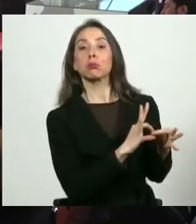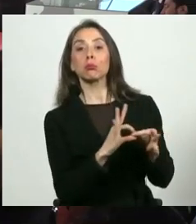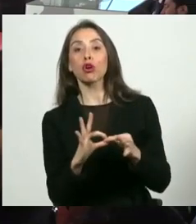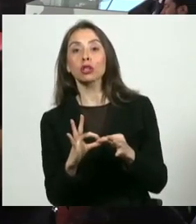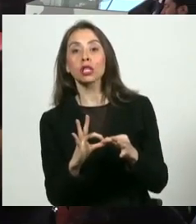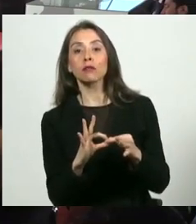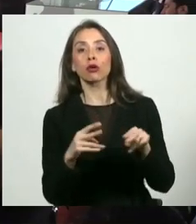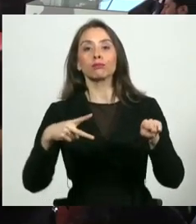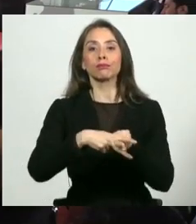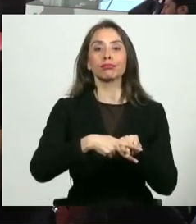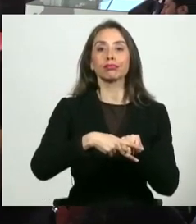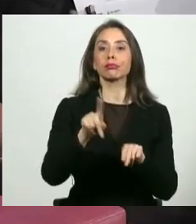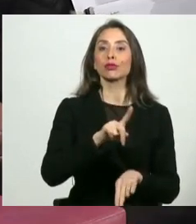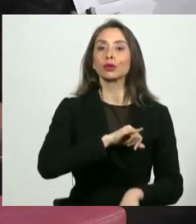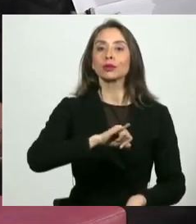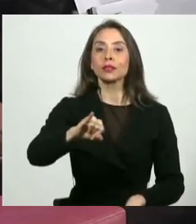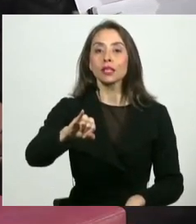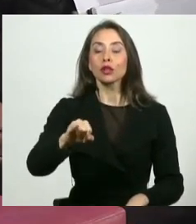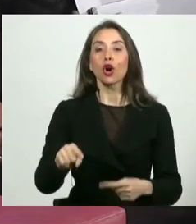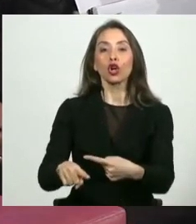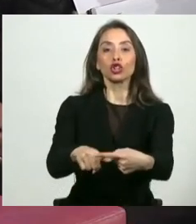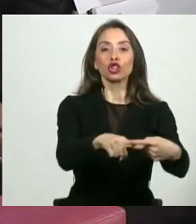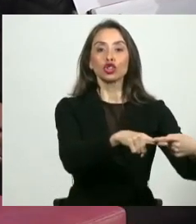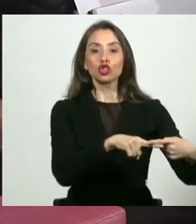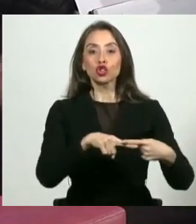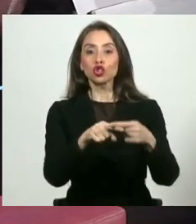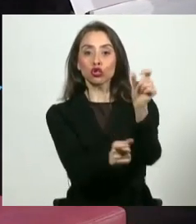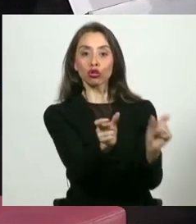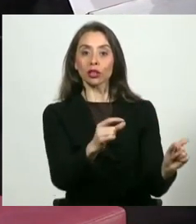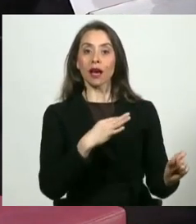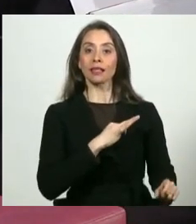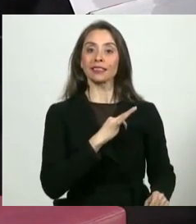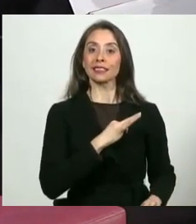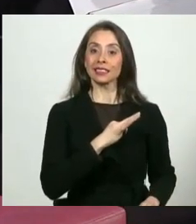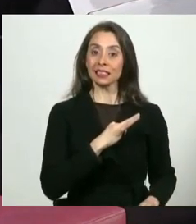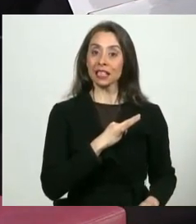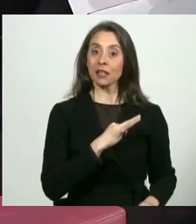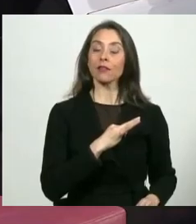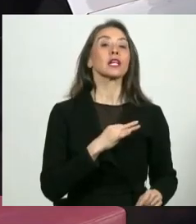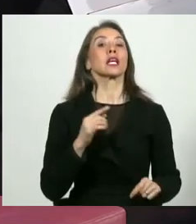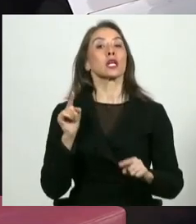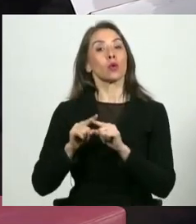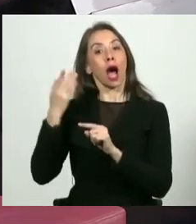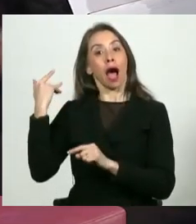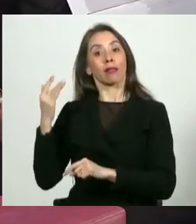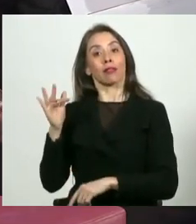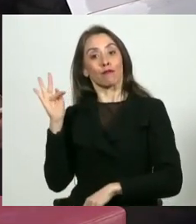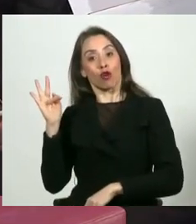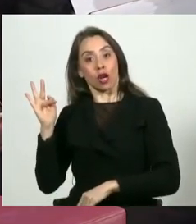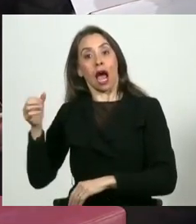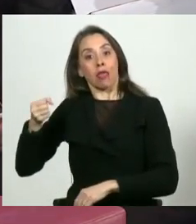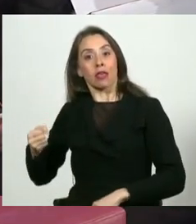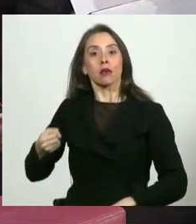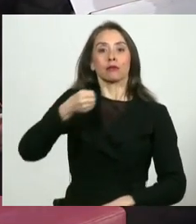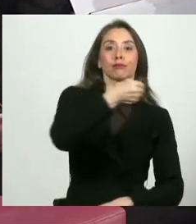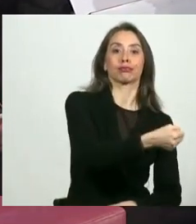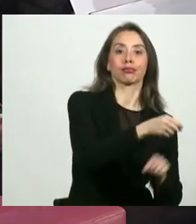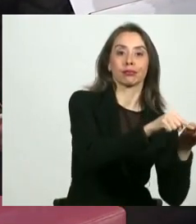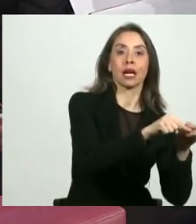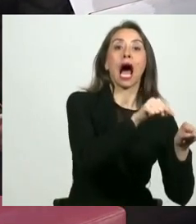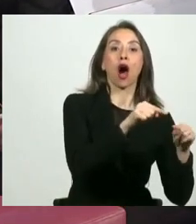no se continuó. Sin embargo, es la sociedad civil la que tomó quizás la posta y hoy día tenemos el proceso de